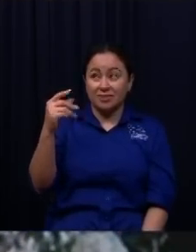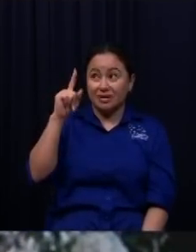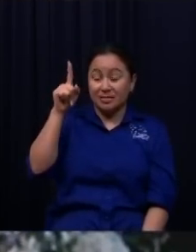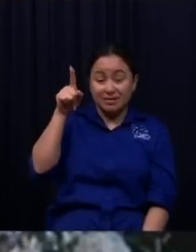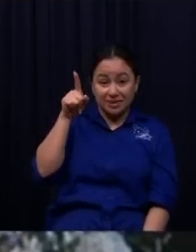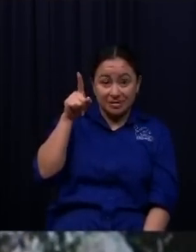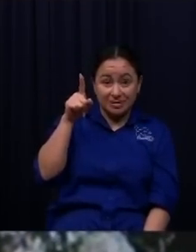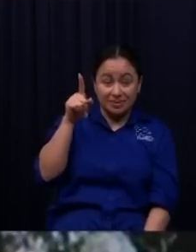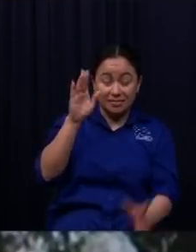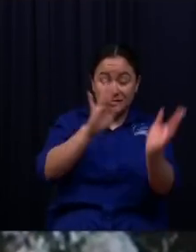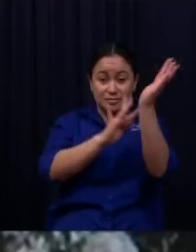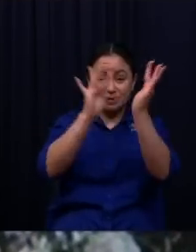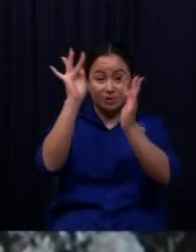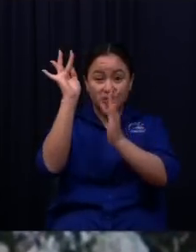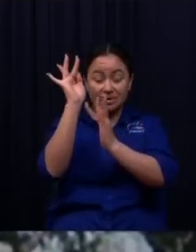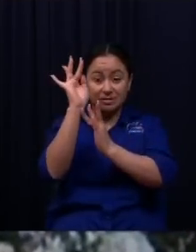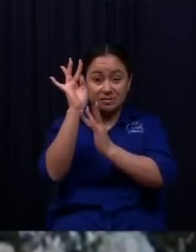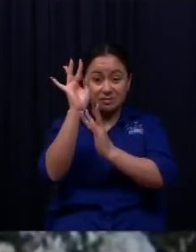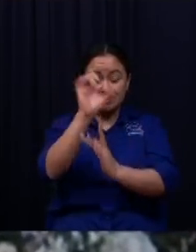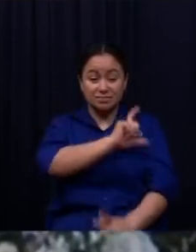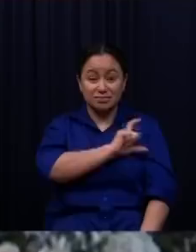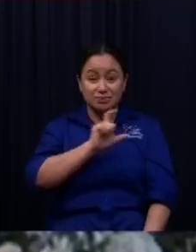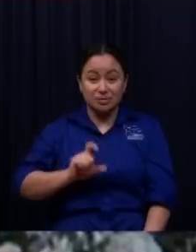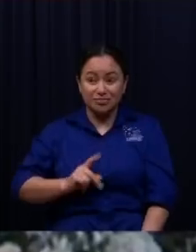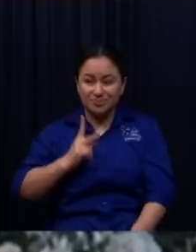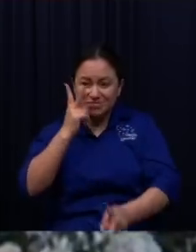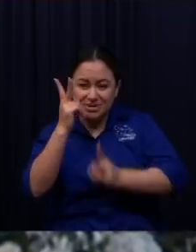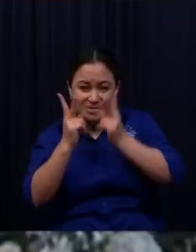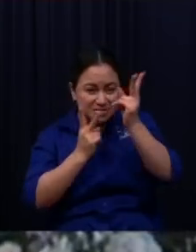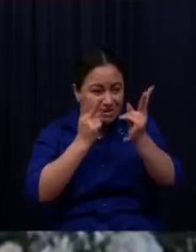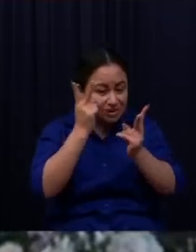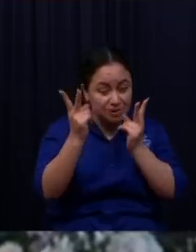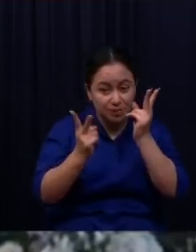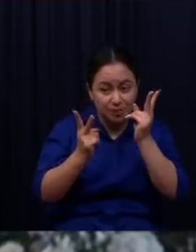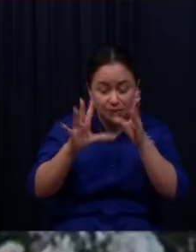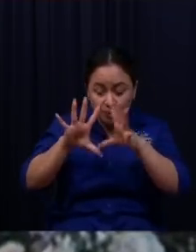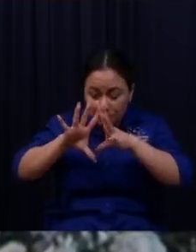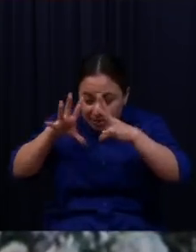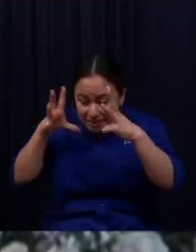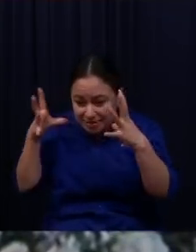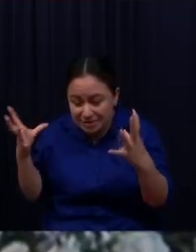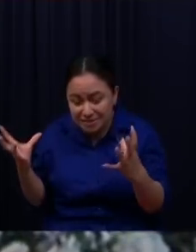la tierra, ay Dios mío, la tierra es